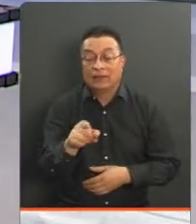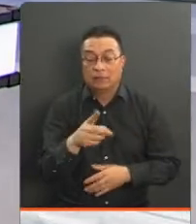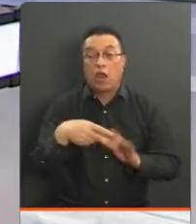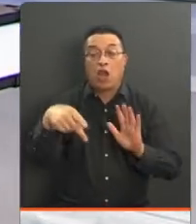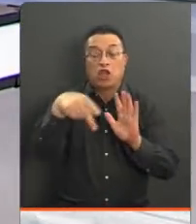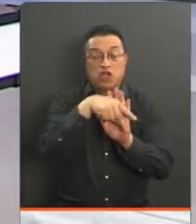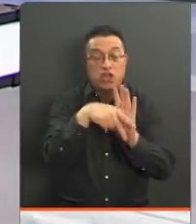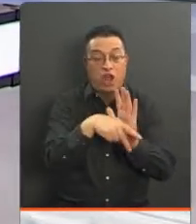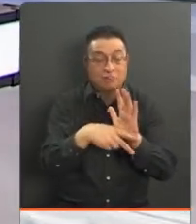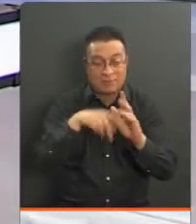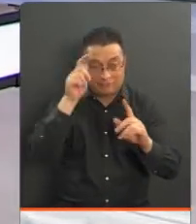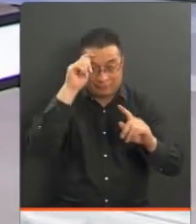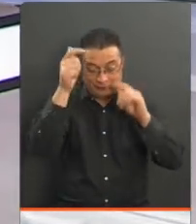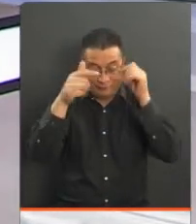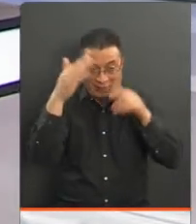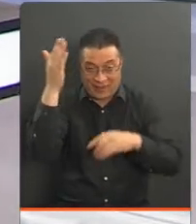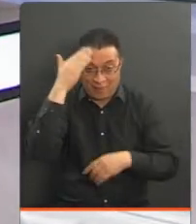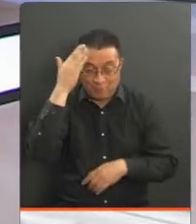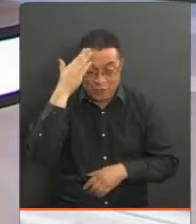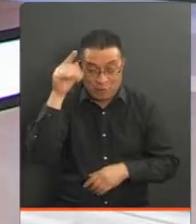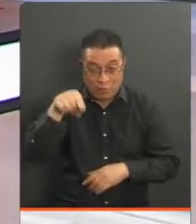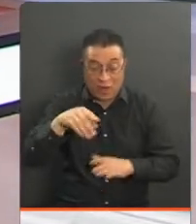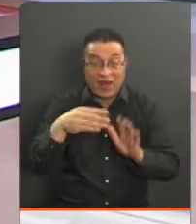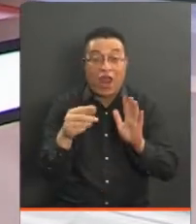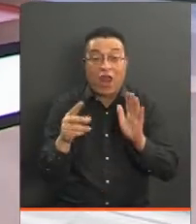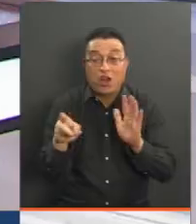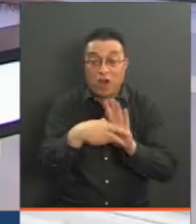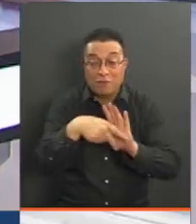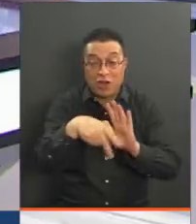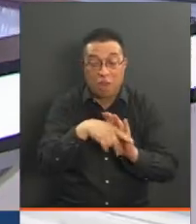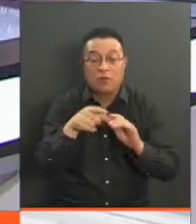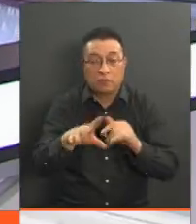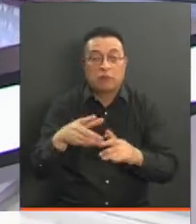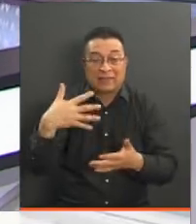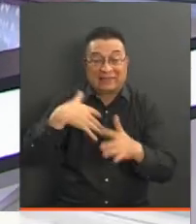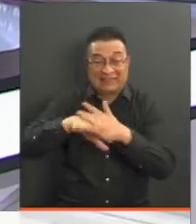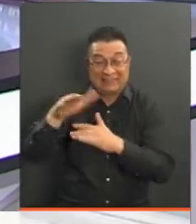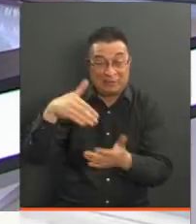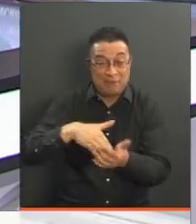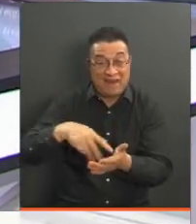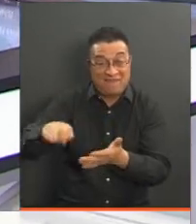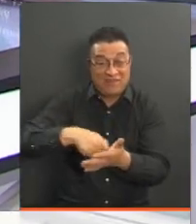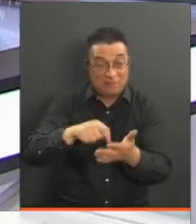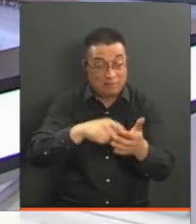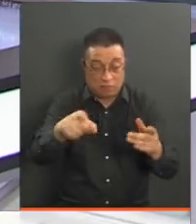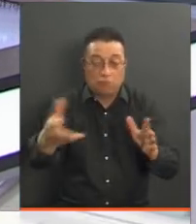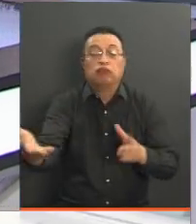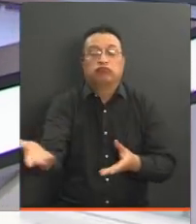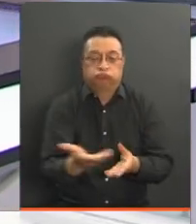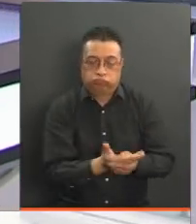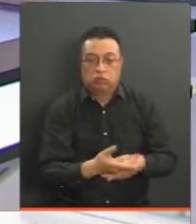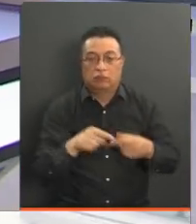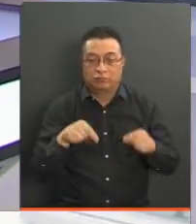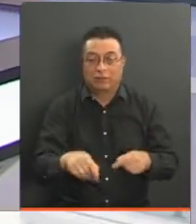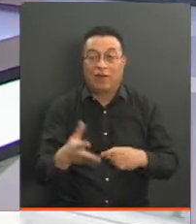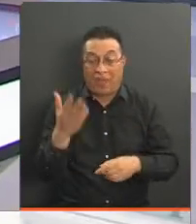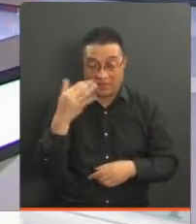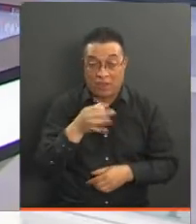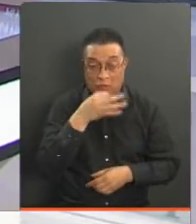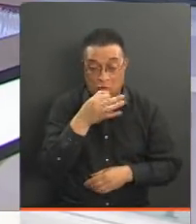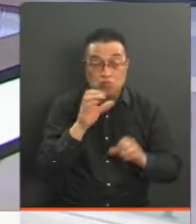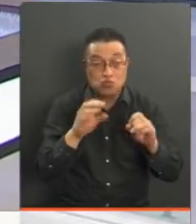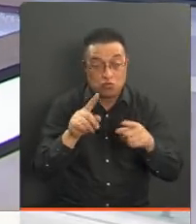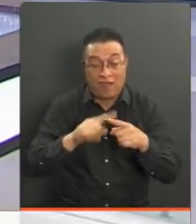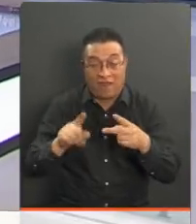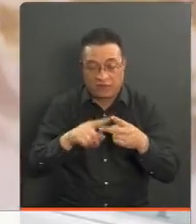las iniciativas populares de norma? Sí, claro. Que lo comentamos. Había que reunir firma. 15.000. 15.000. Incluso acá en esta misma sección comentamos varias veces algunas